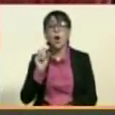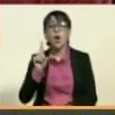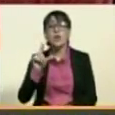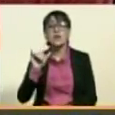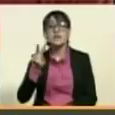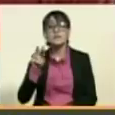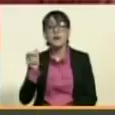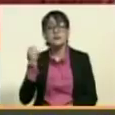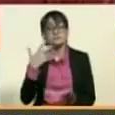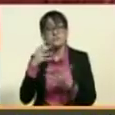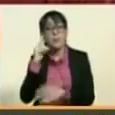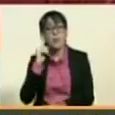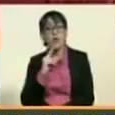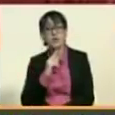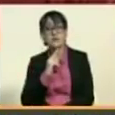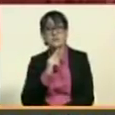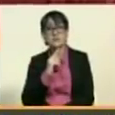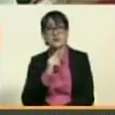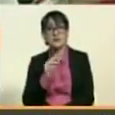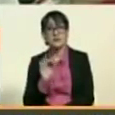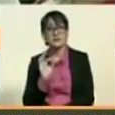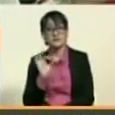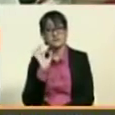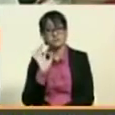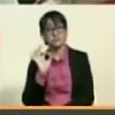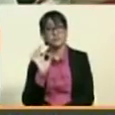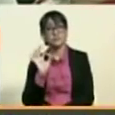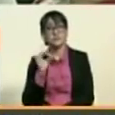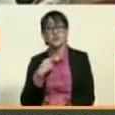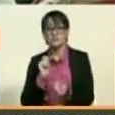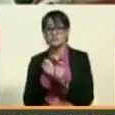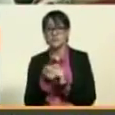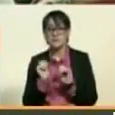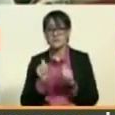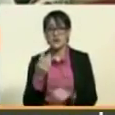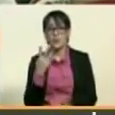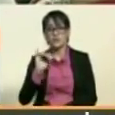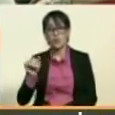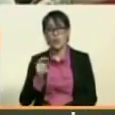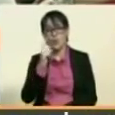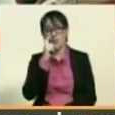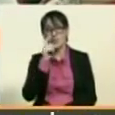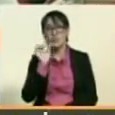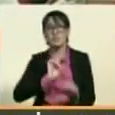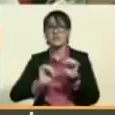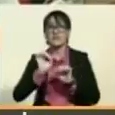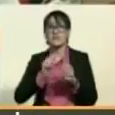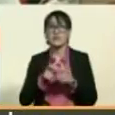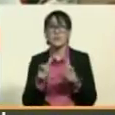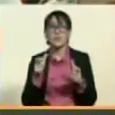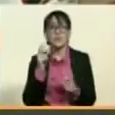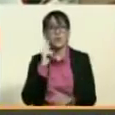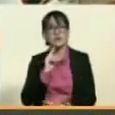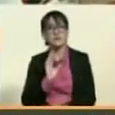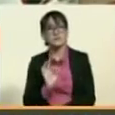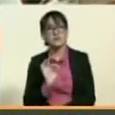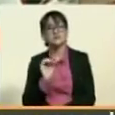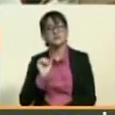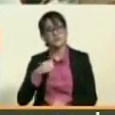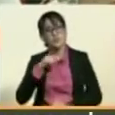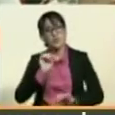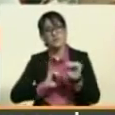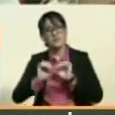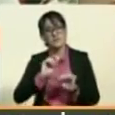he decidido una reconversión monetaria que empieza el 4 de junio para defender el bolívar. Y voy a defender el